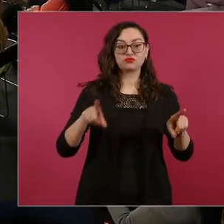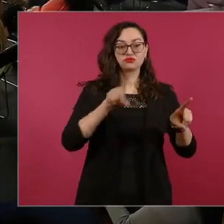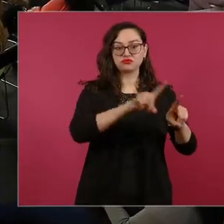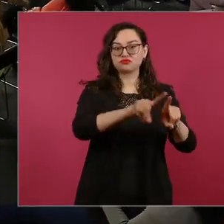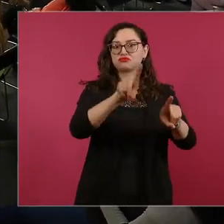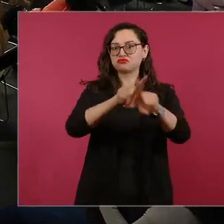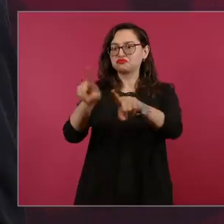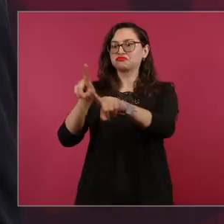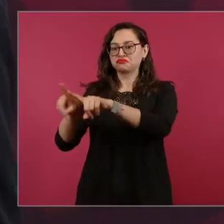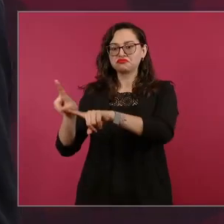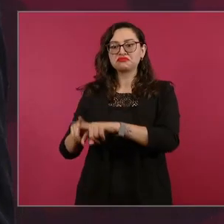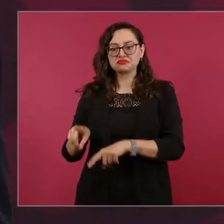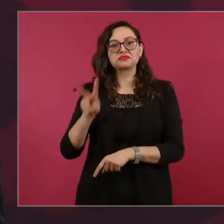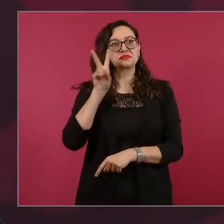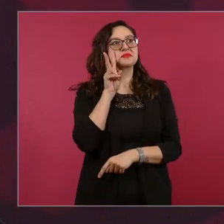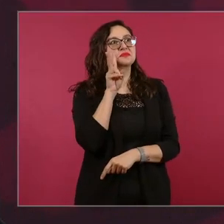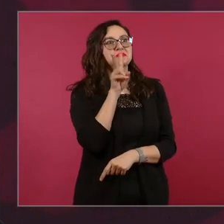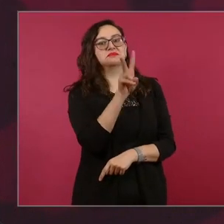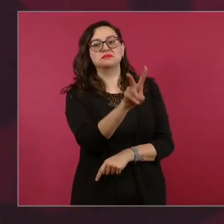lo identificaron